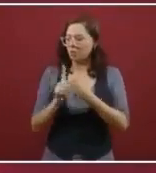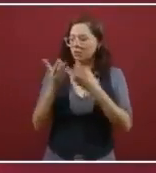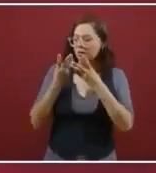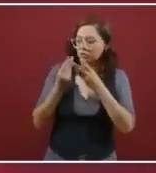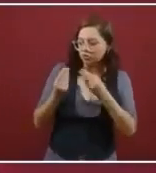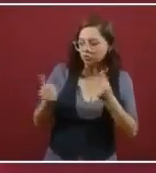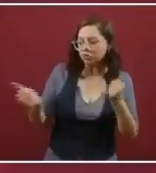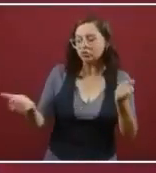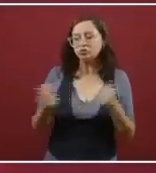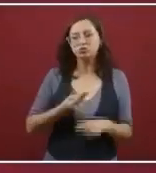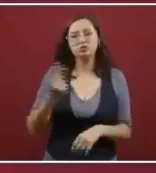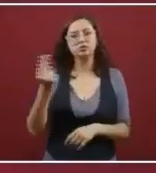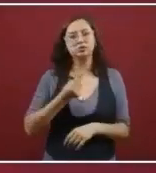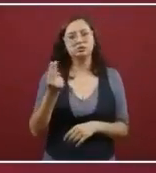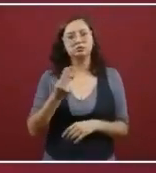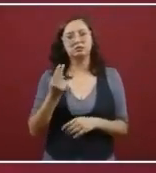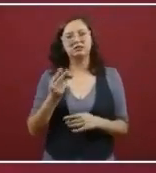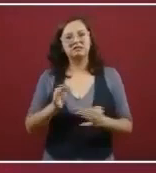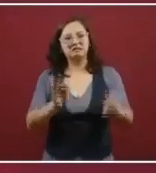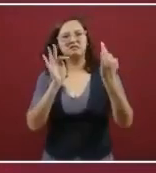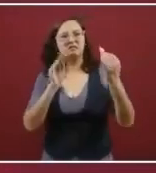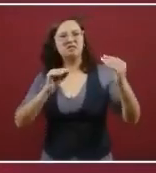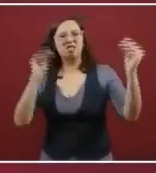confrontarnos, sin pleitos,